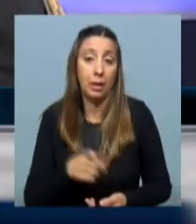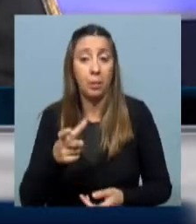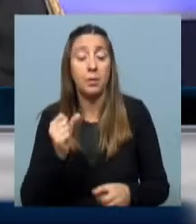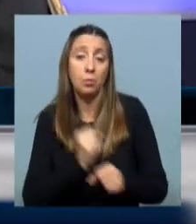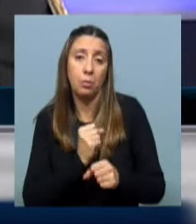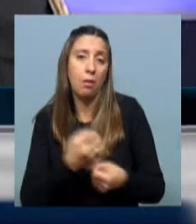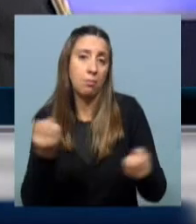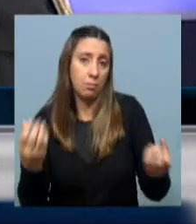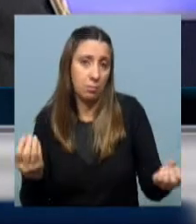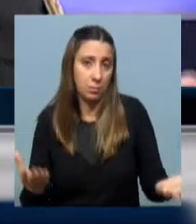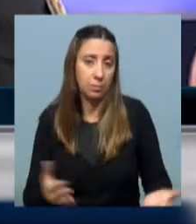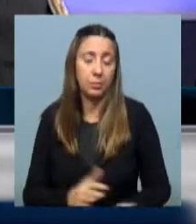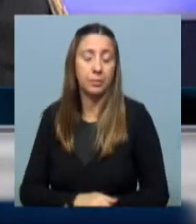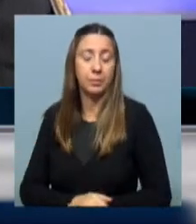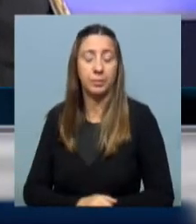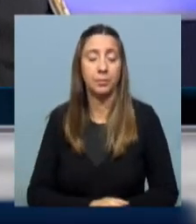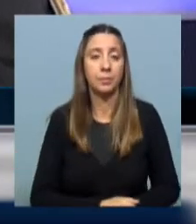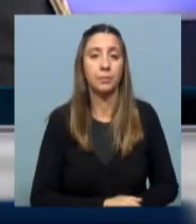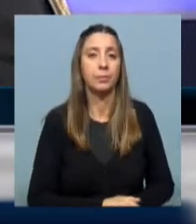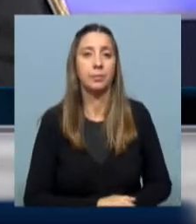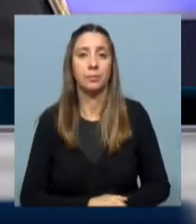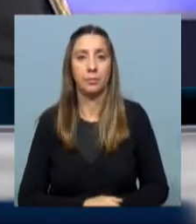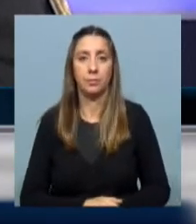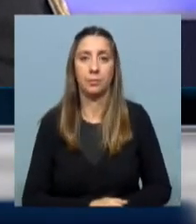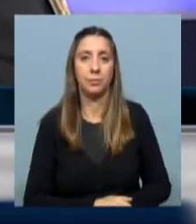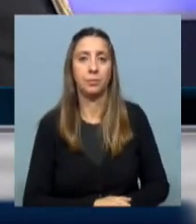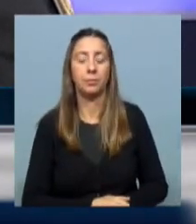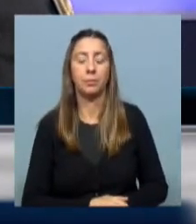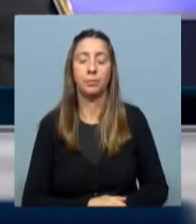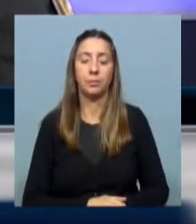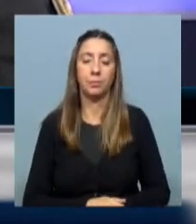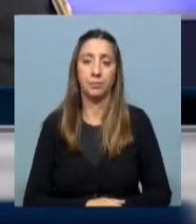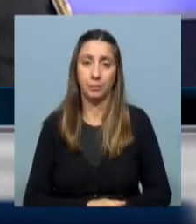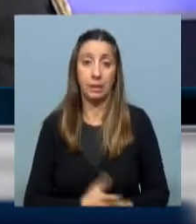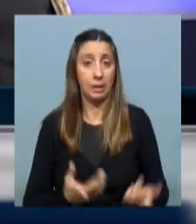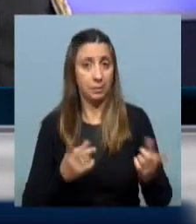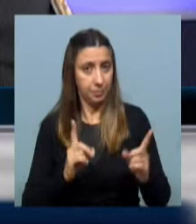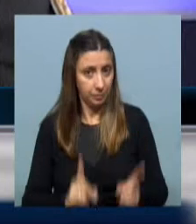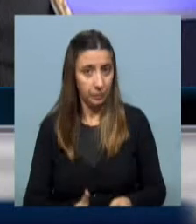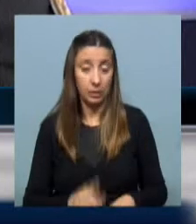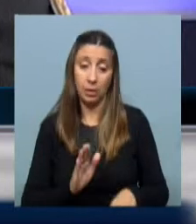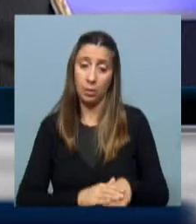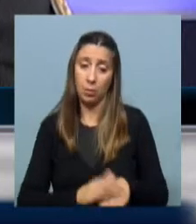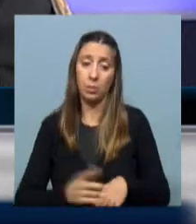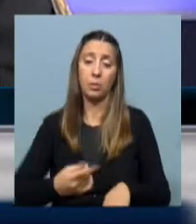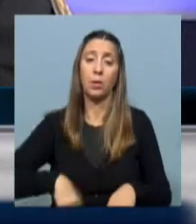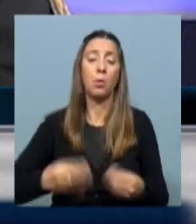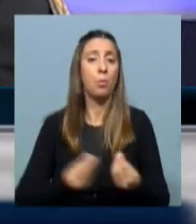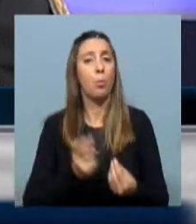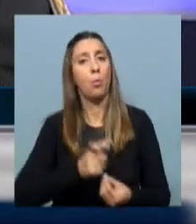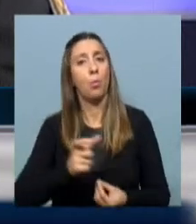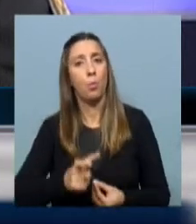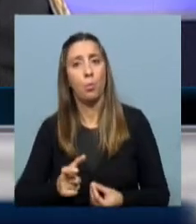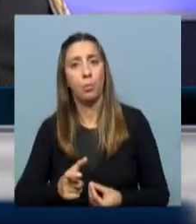a los bomberos y a los brigadistas en la zona. También les recomendamos, mucha gente